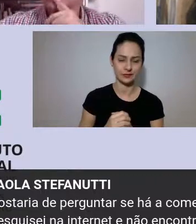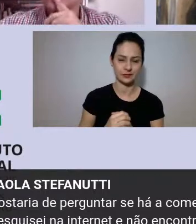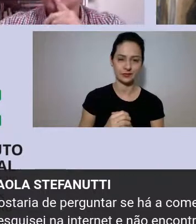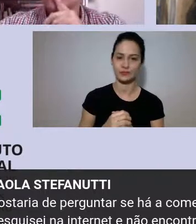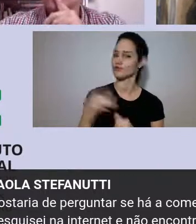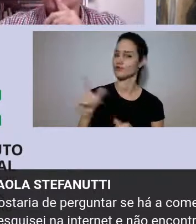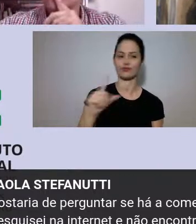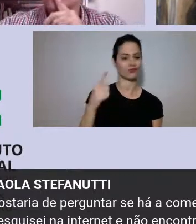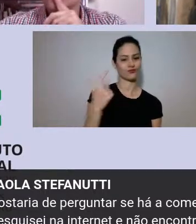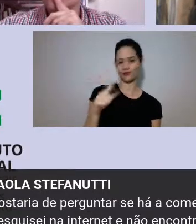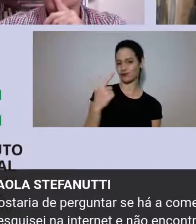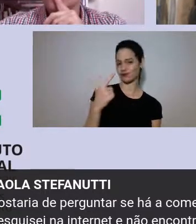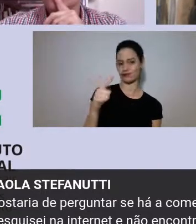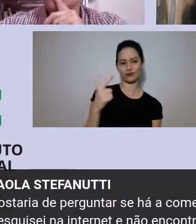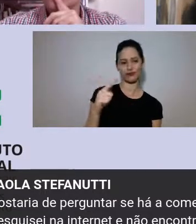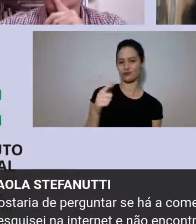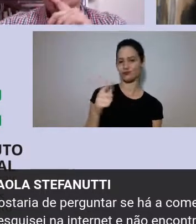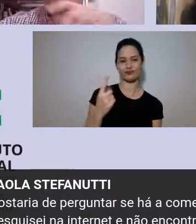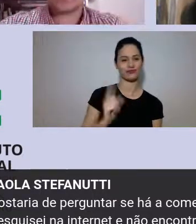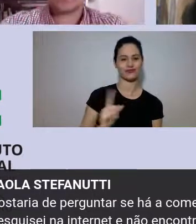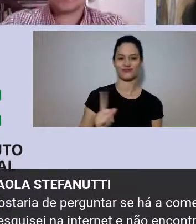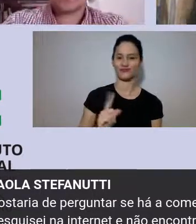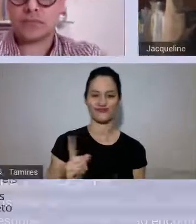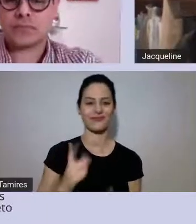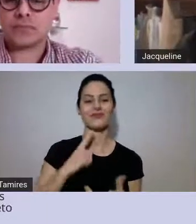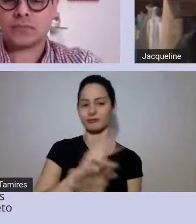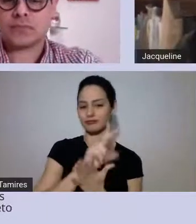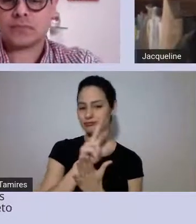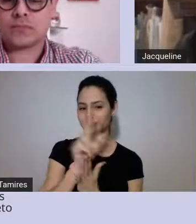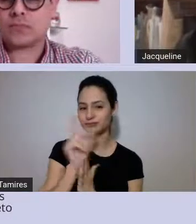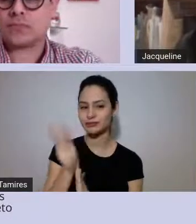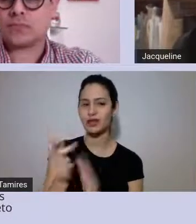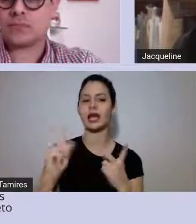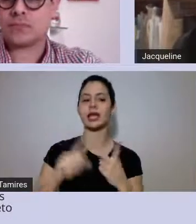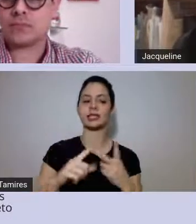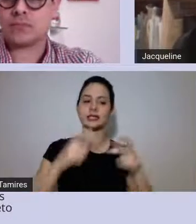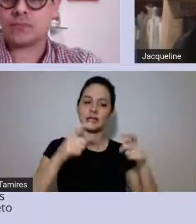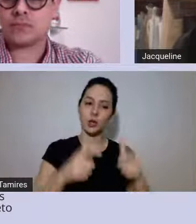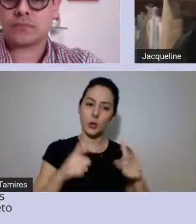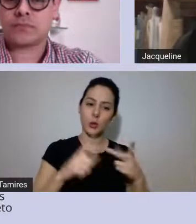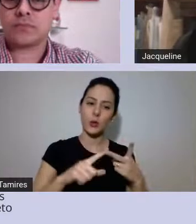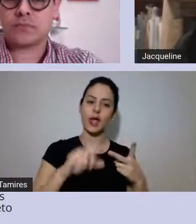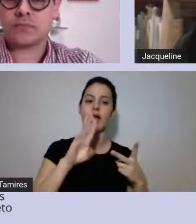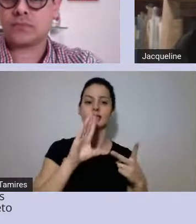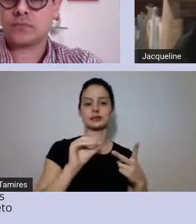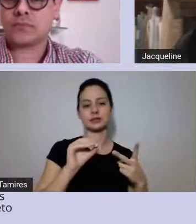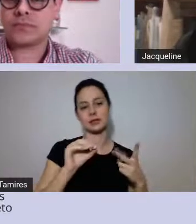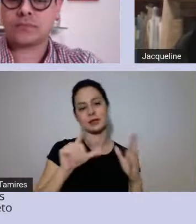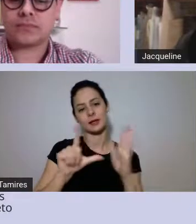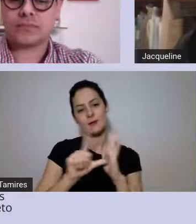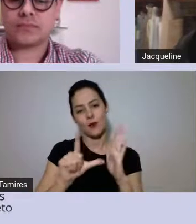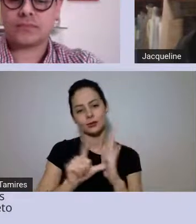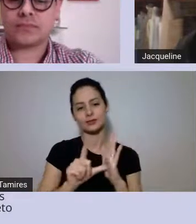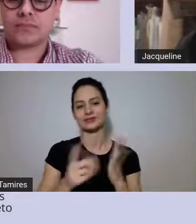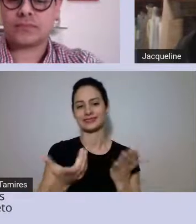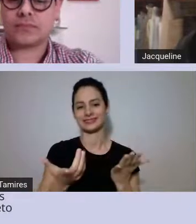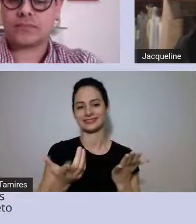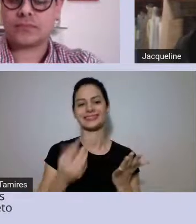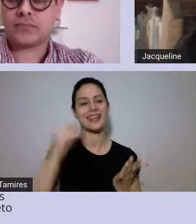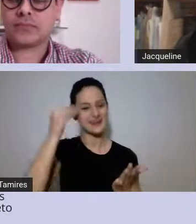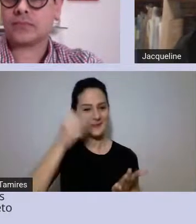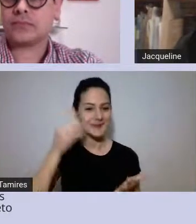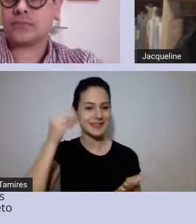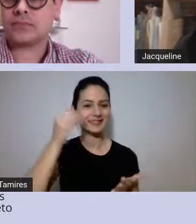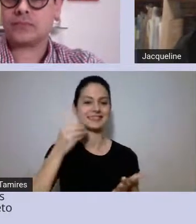No hay. Se intentó de diferentes maneras embotellarlo o enlatarlo. Sí hay experiencias de